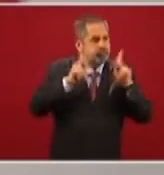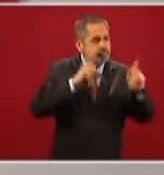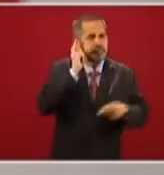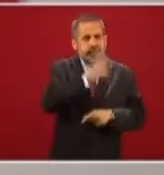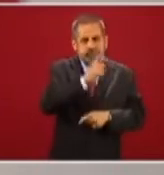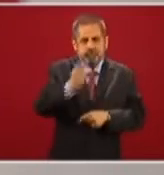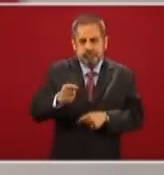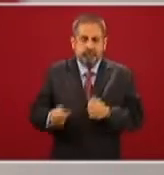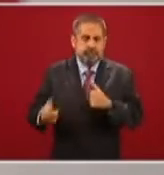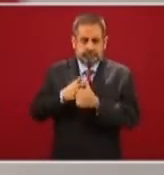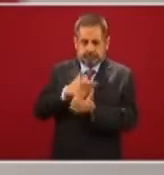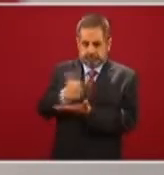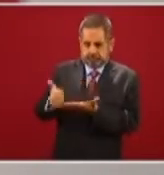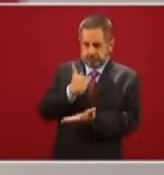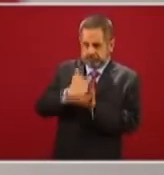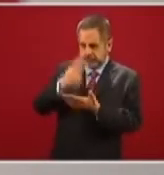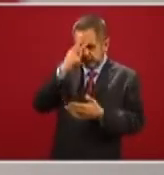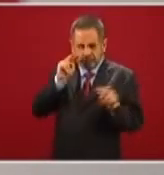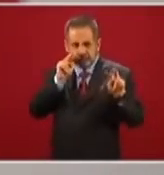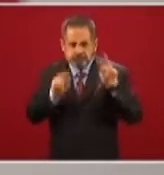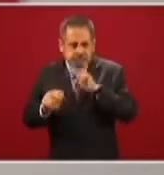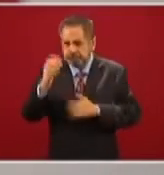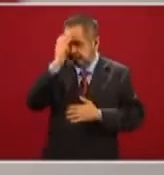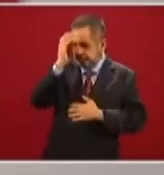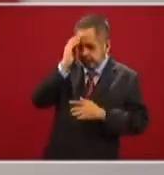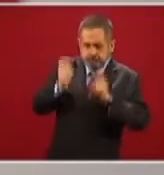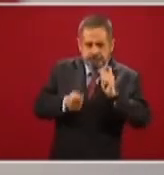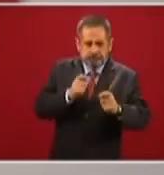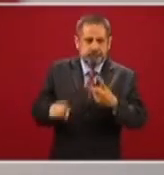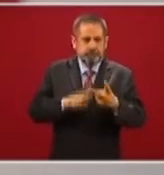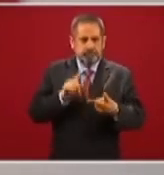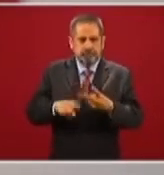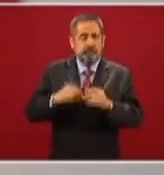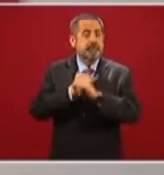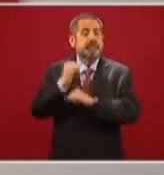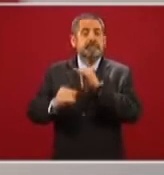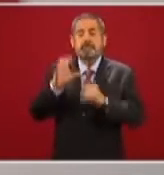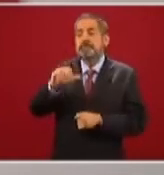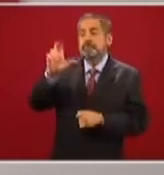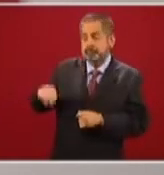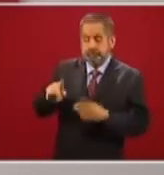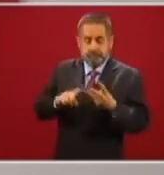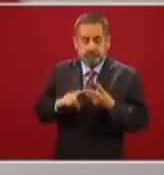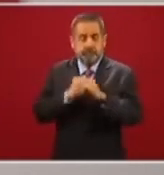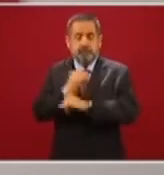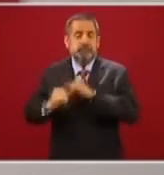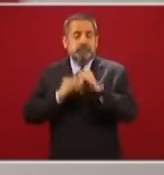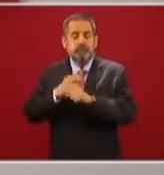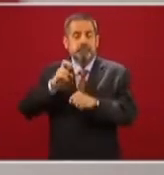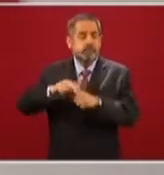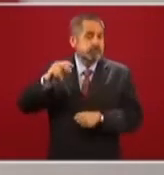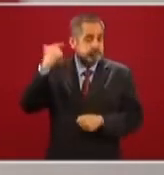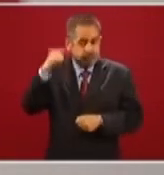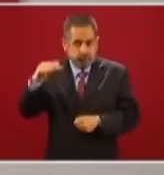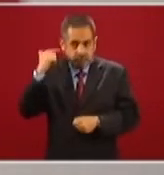Internacional de la Ciudad de México, el Aeropuerto Internacional de Cancún, el Aeropuerto Internacional de Guadalajara y